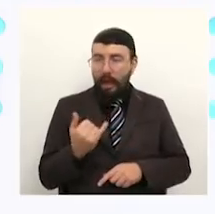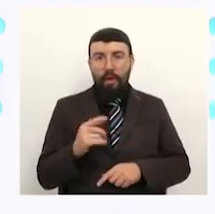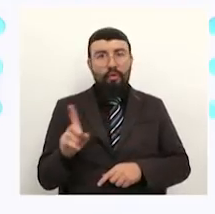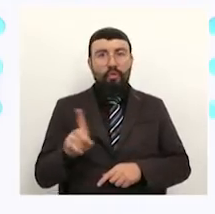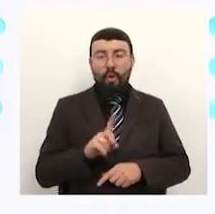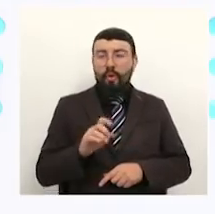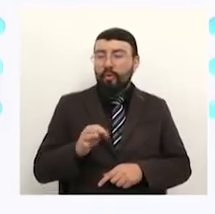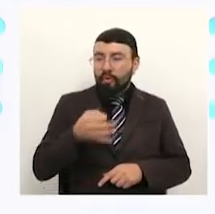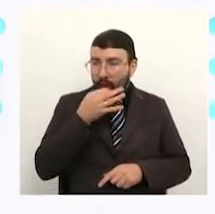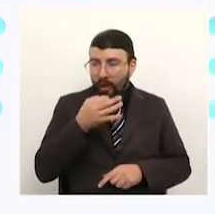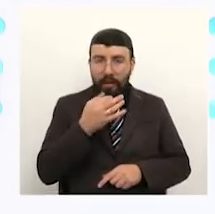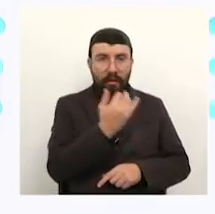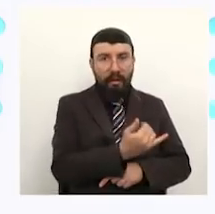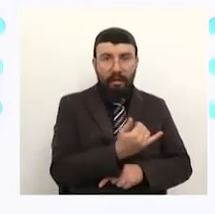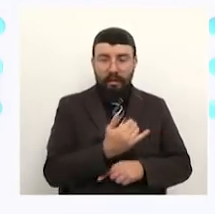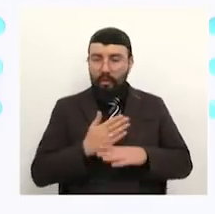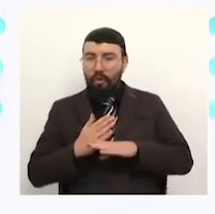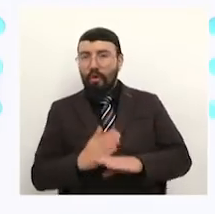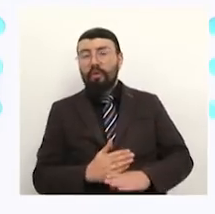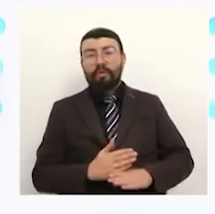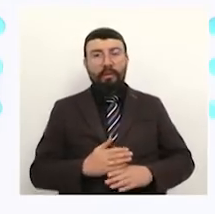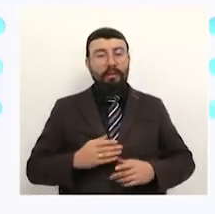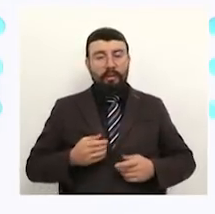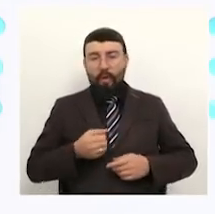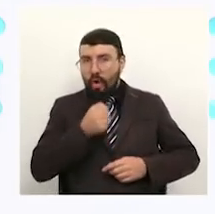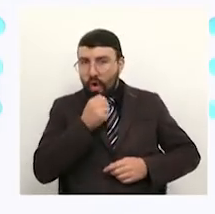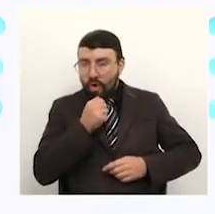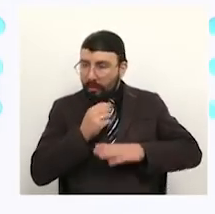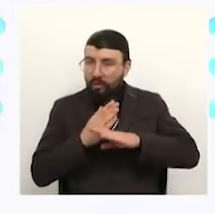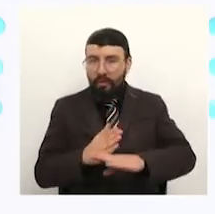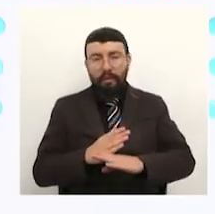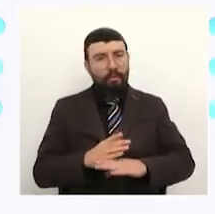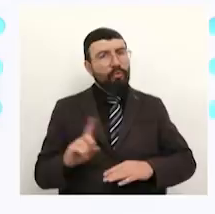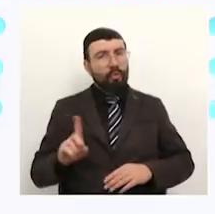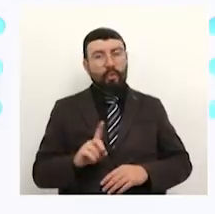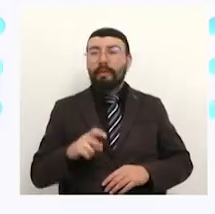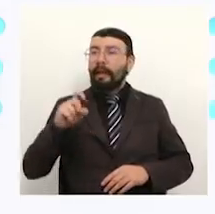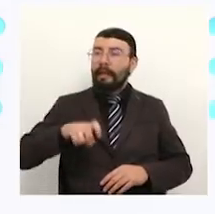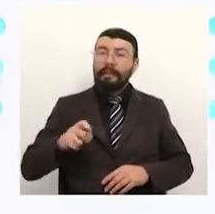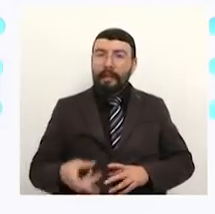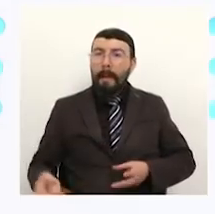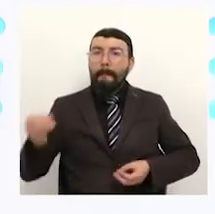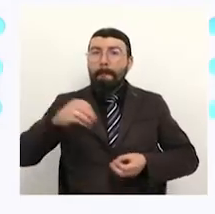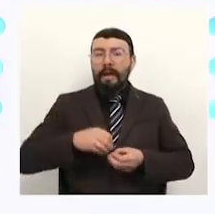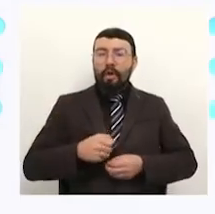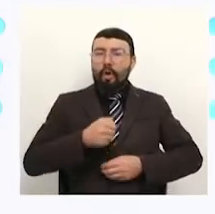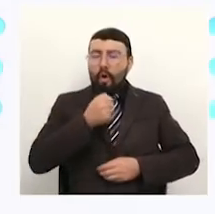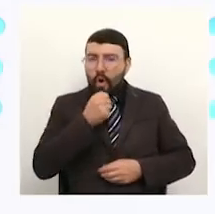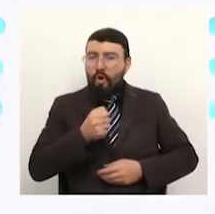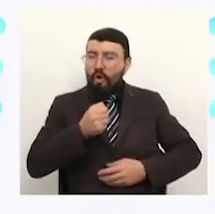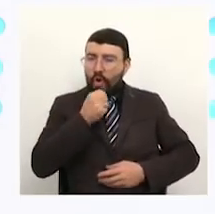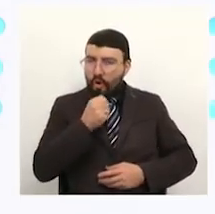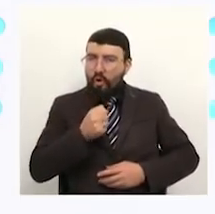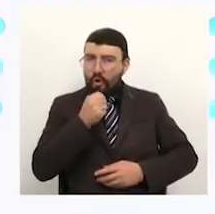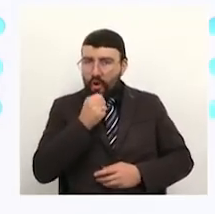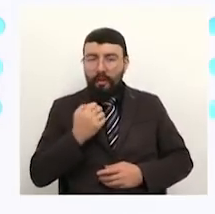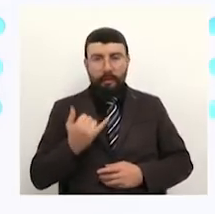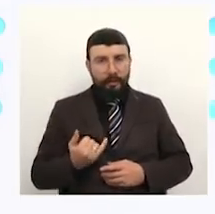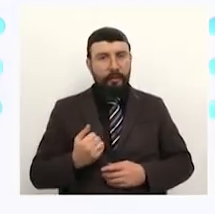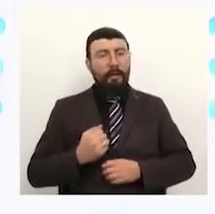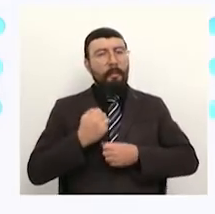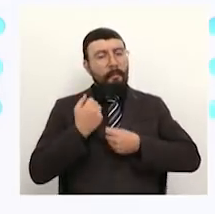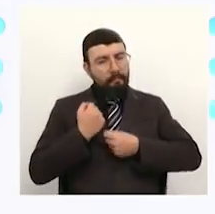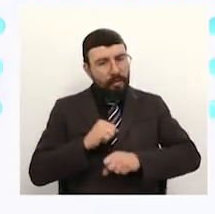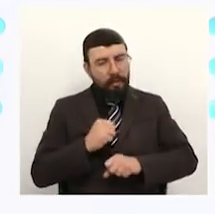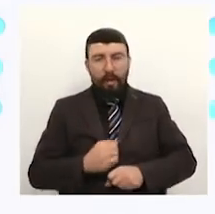antitusígeno o sea no le van a dar un jarabe para contra la tos sino que antes necesitamos que esa tos y que ese proceso mecánico que hace